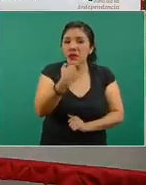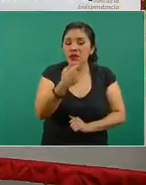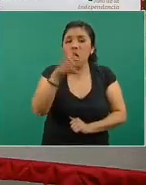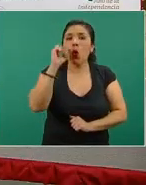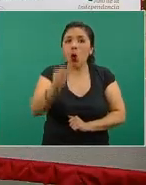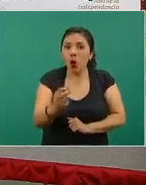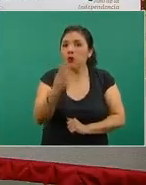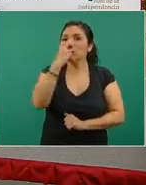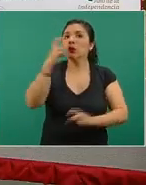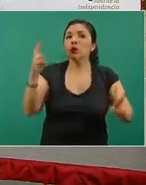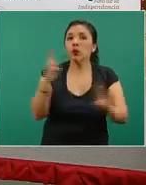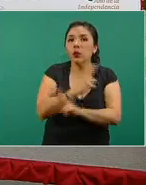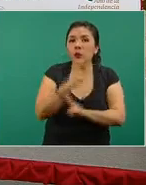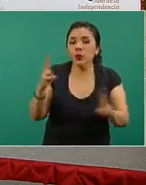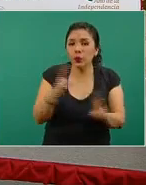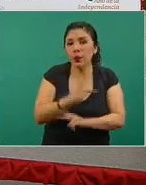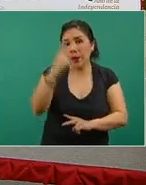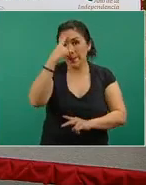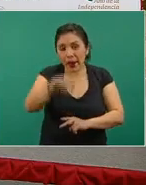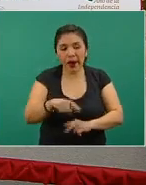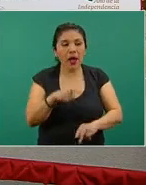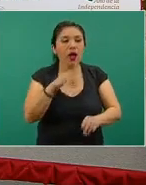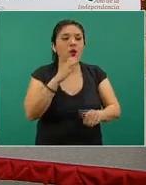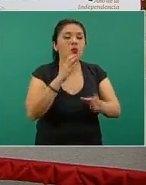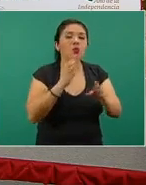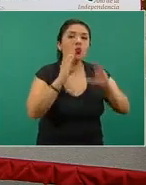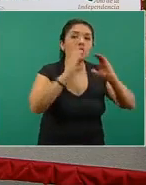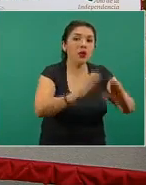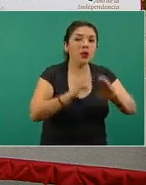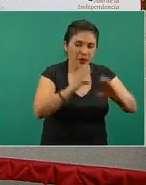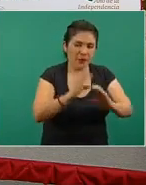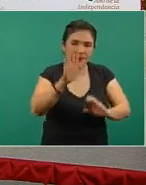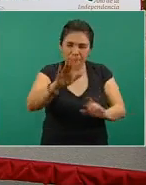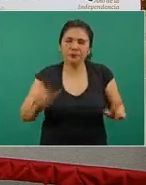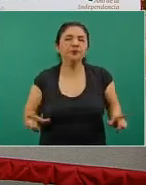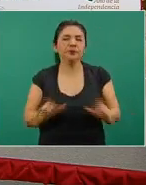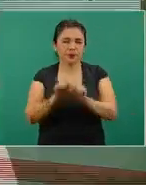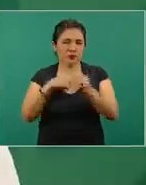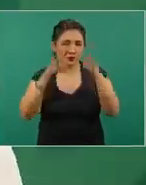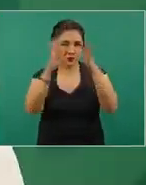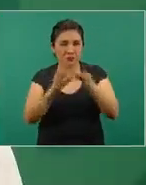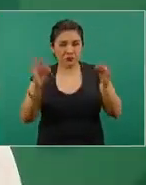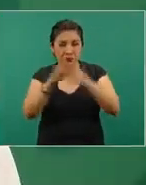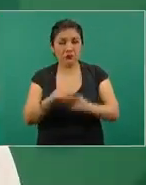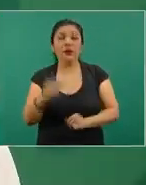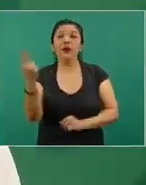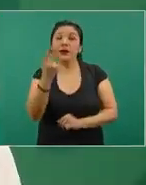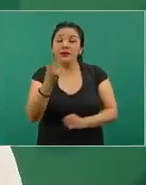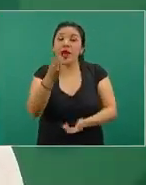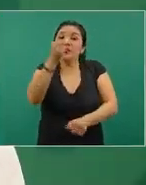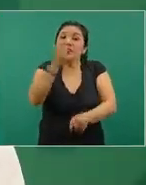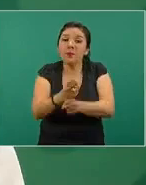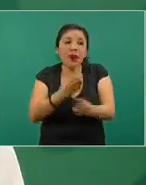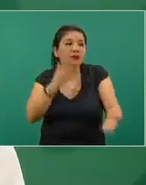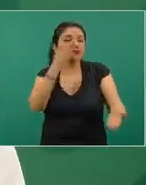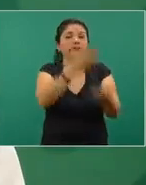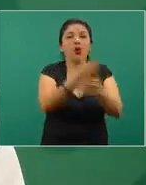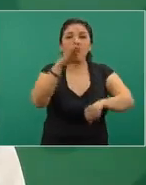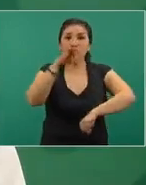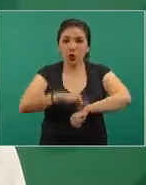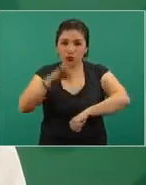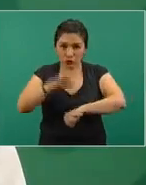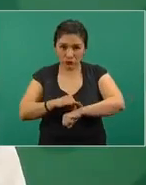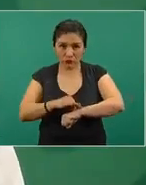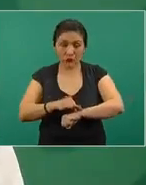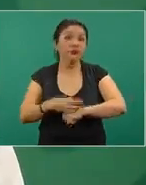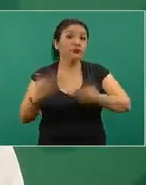ventilación no invasiva o posteriormente invasiva. En resumen, para la población es atención temprana. Entonces, una de las cosas que